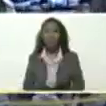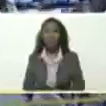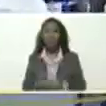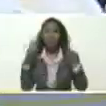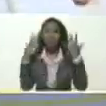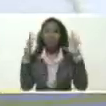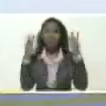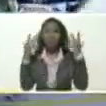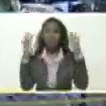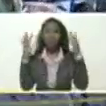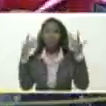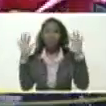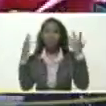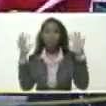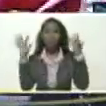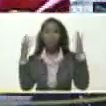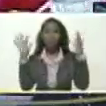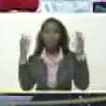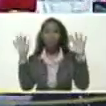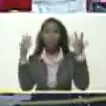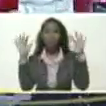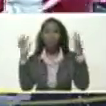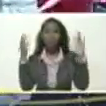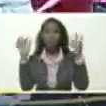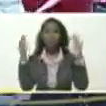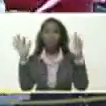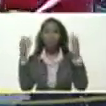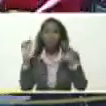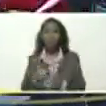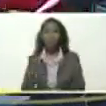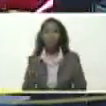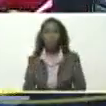No sabemos cuál es el orden. Ah, no sabemos cuál es. Bueno, ahora le entregamos todo porque no sabemos cuál es el orden.